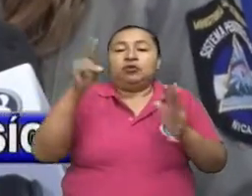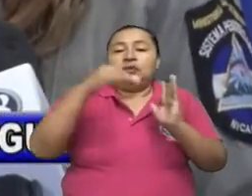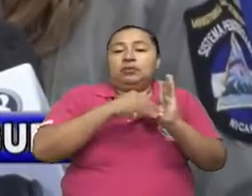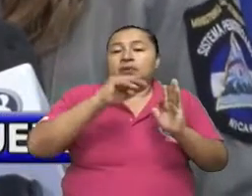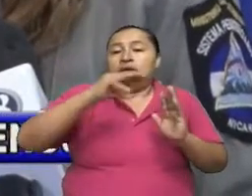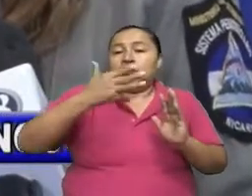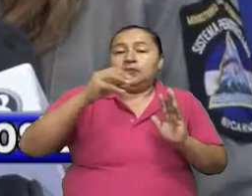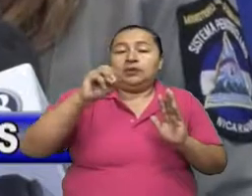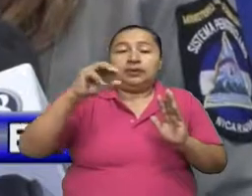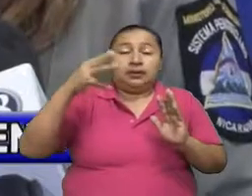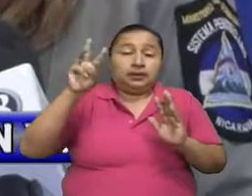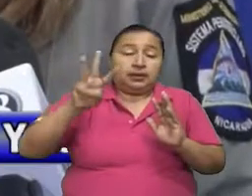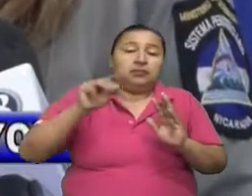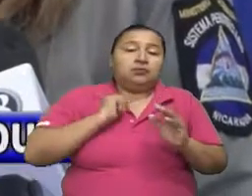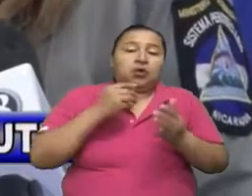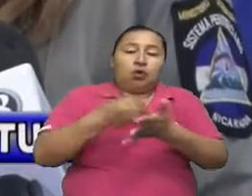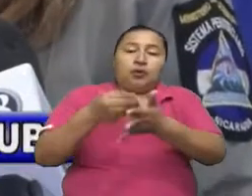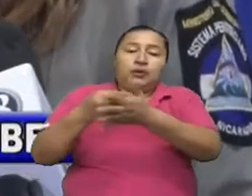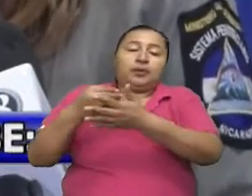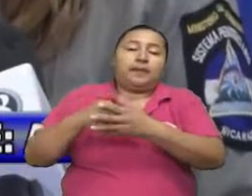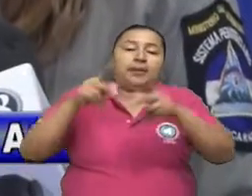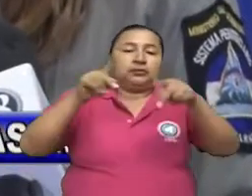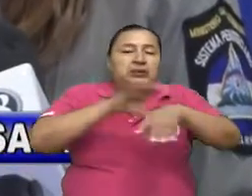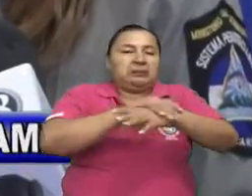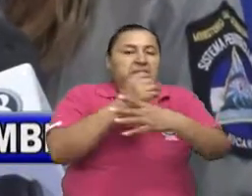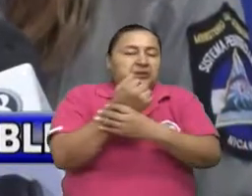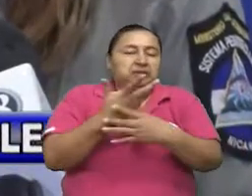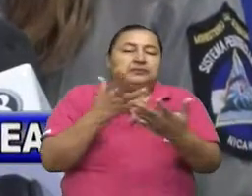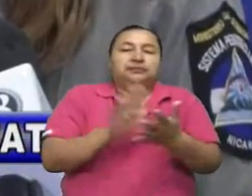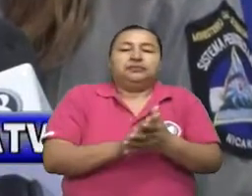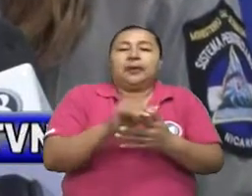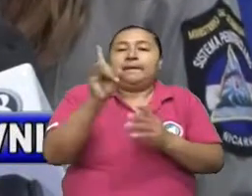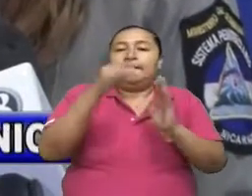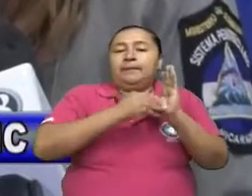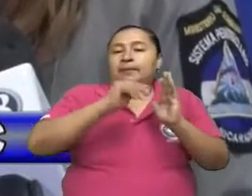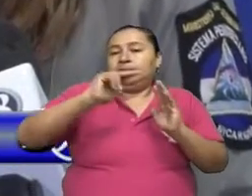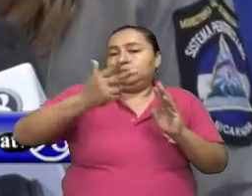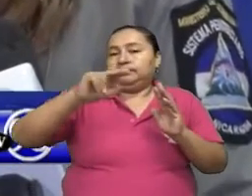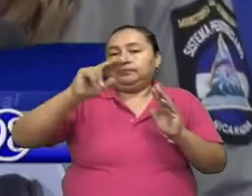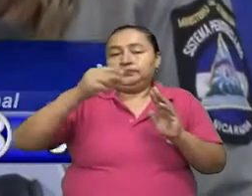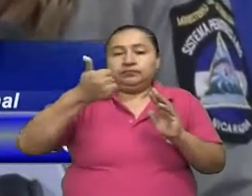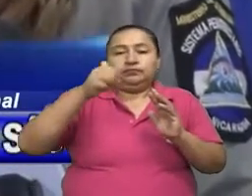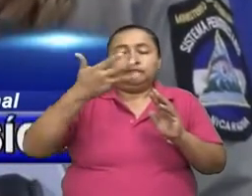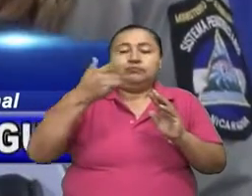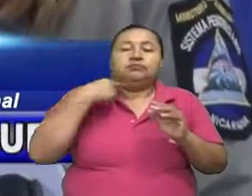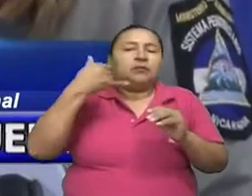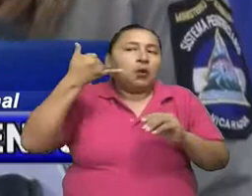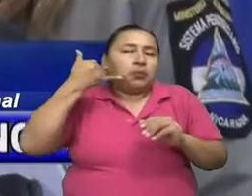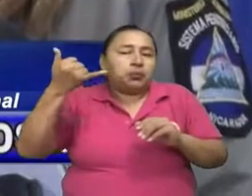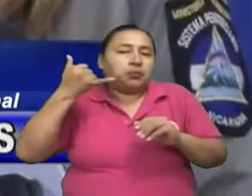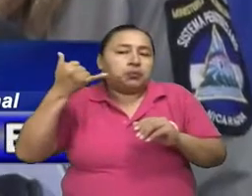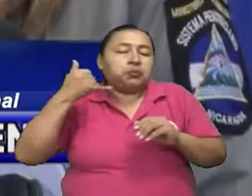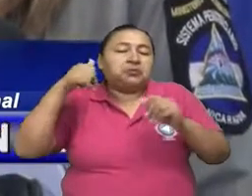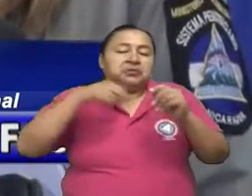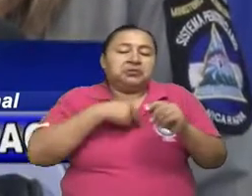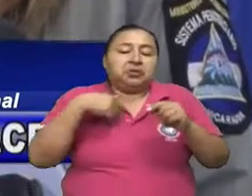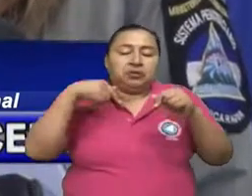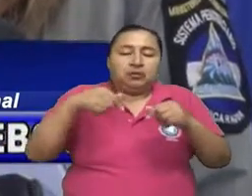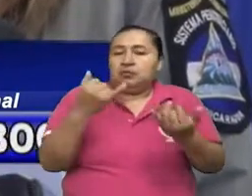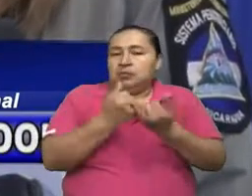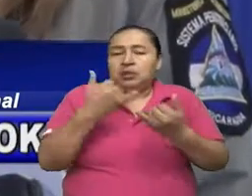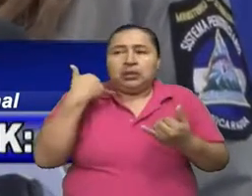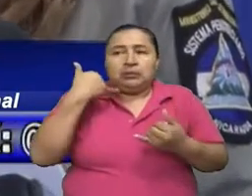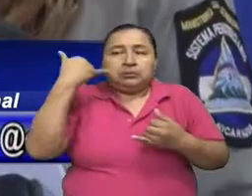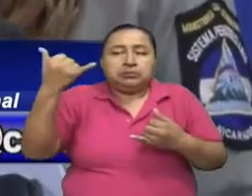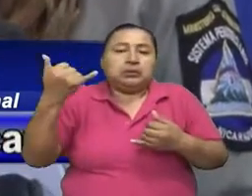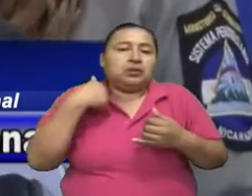2.093 actividades de compras con presos y presas. 1.896 llamadas telefónicas realizadas por igual cantidad